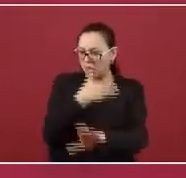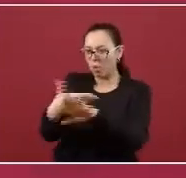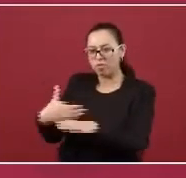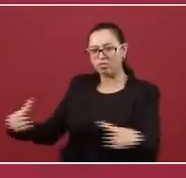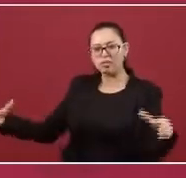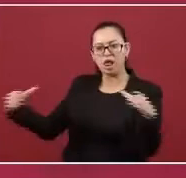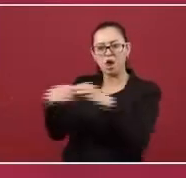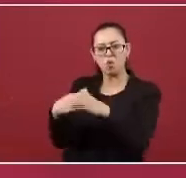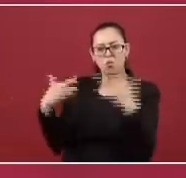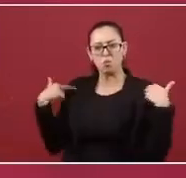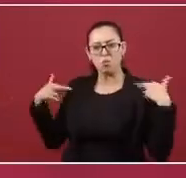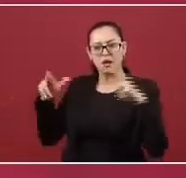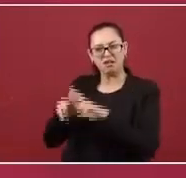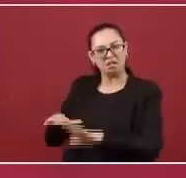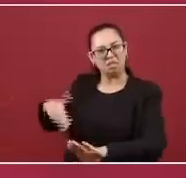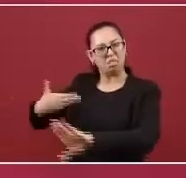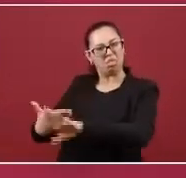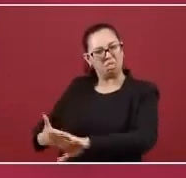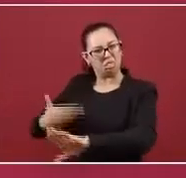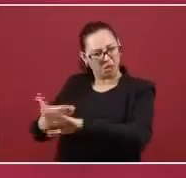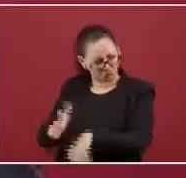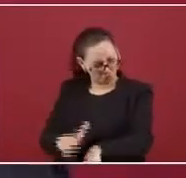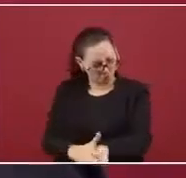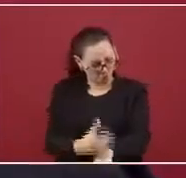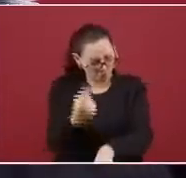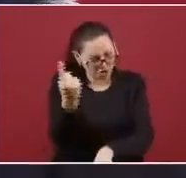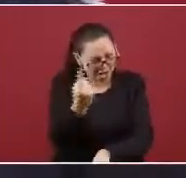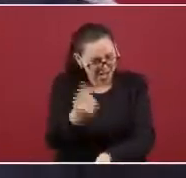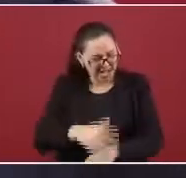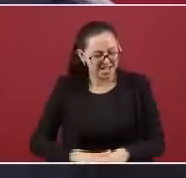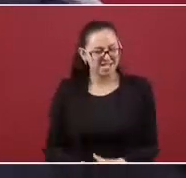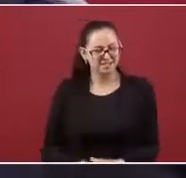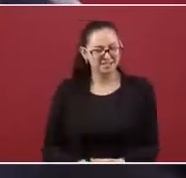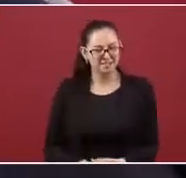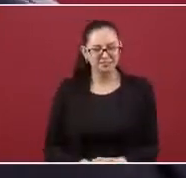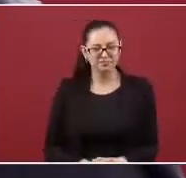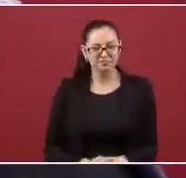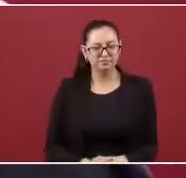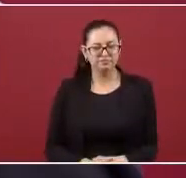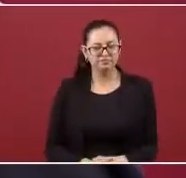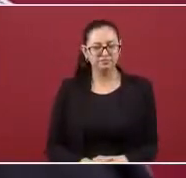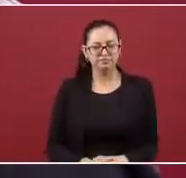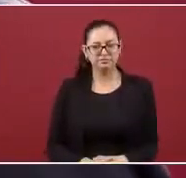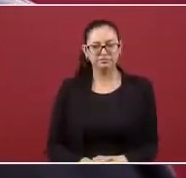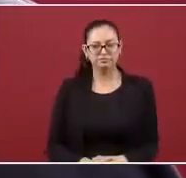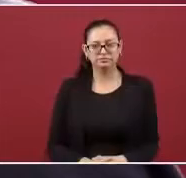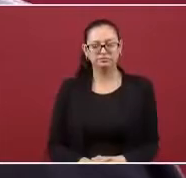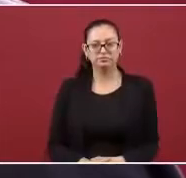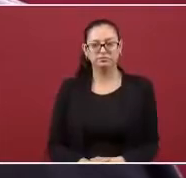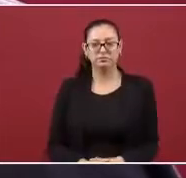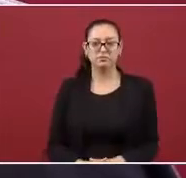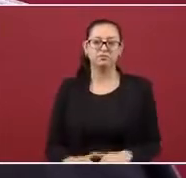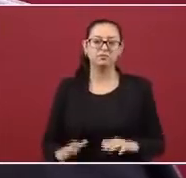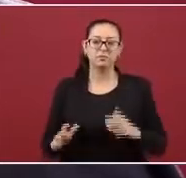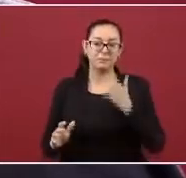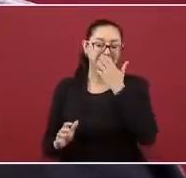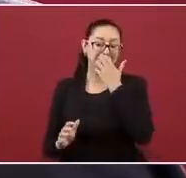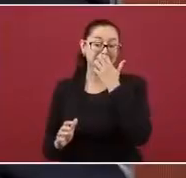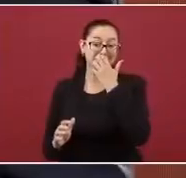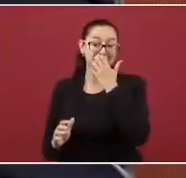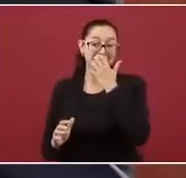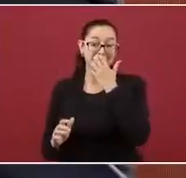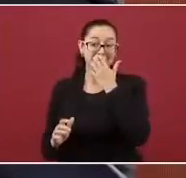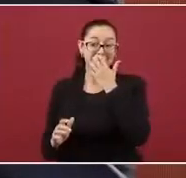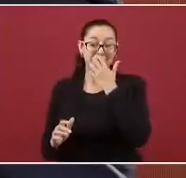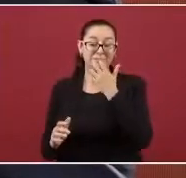Solo porque estaba en la agenda de